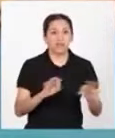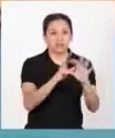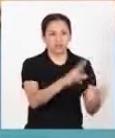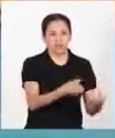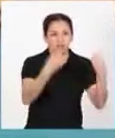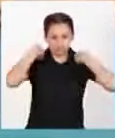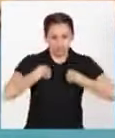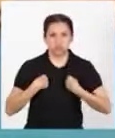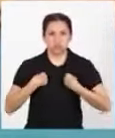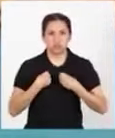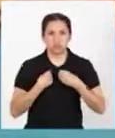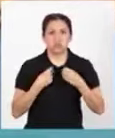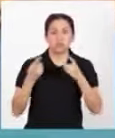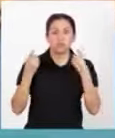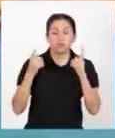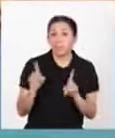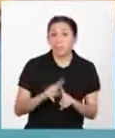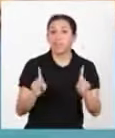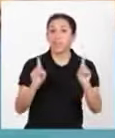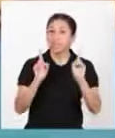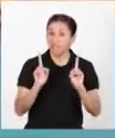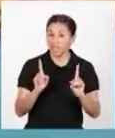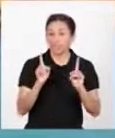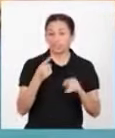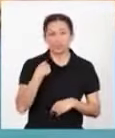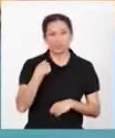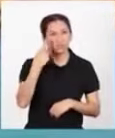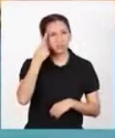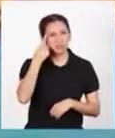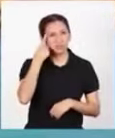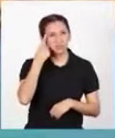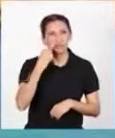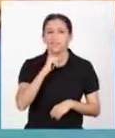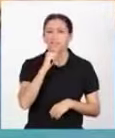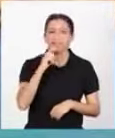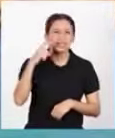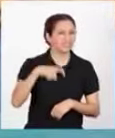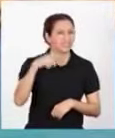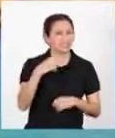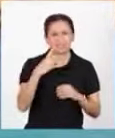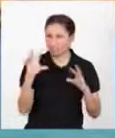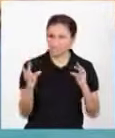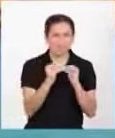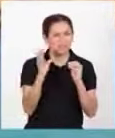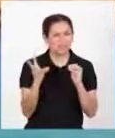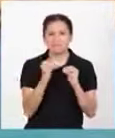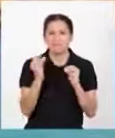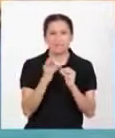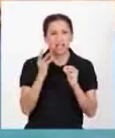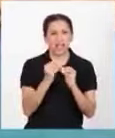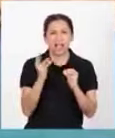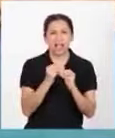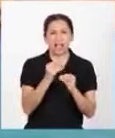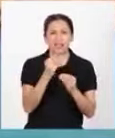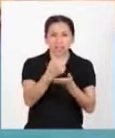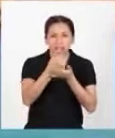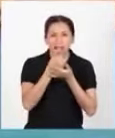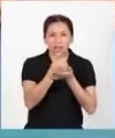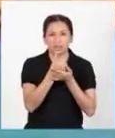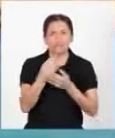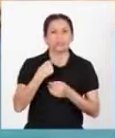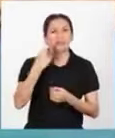momentos luego de un fenómeno natural. Pero creo que necesito más pistas para saber